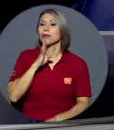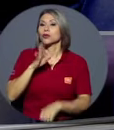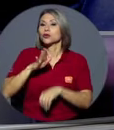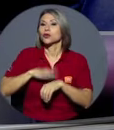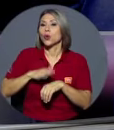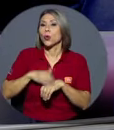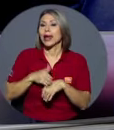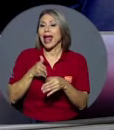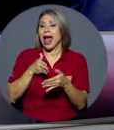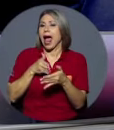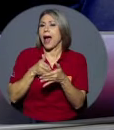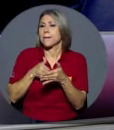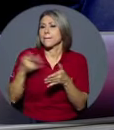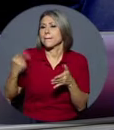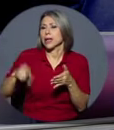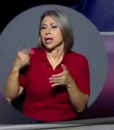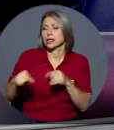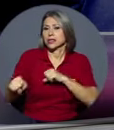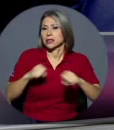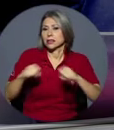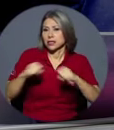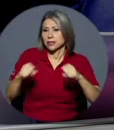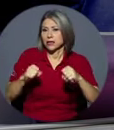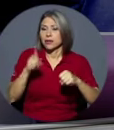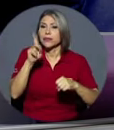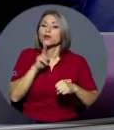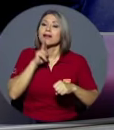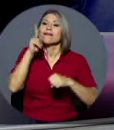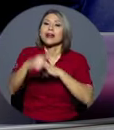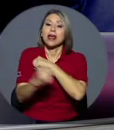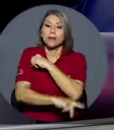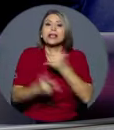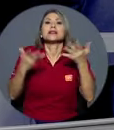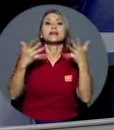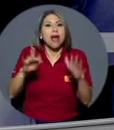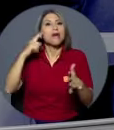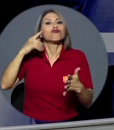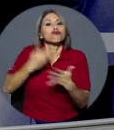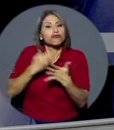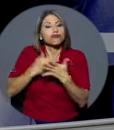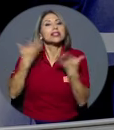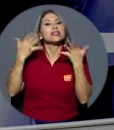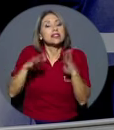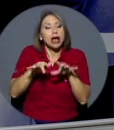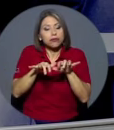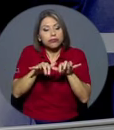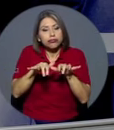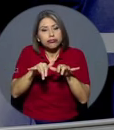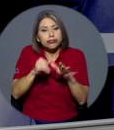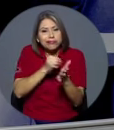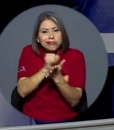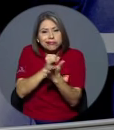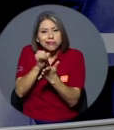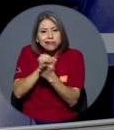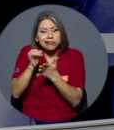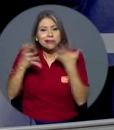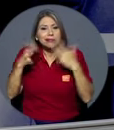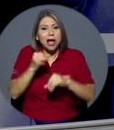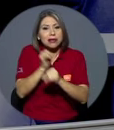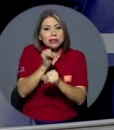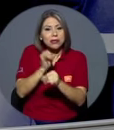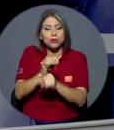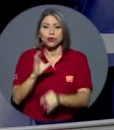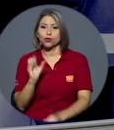hablando del tema de la amenaza sísmica, ¿verdad?, que es una realidad país y que está súper documentada, y los registros a través de los institutos, ¿verdad?,